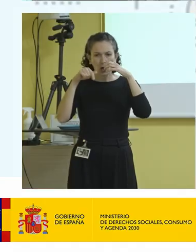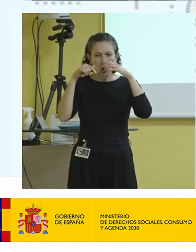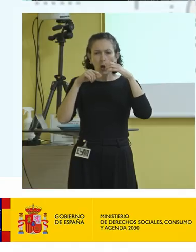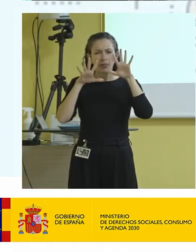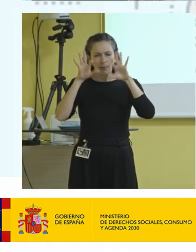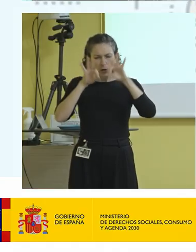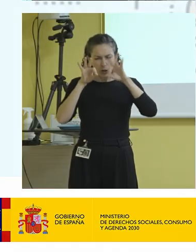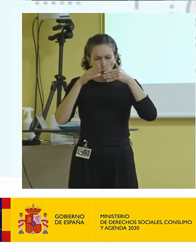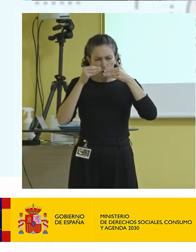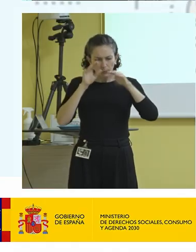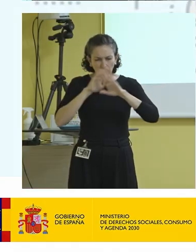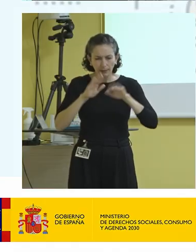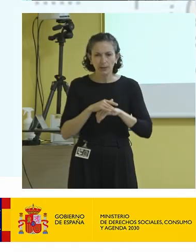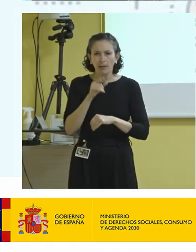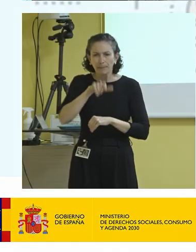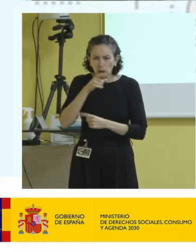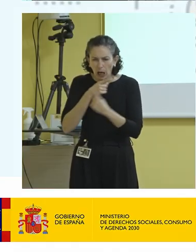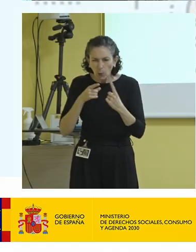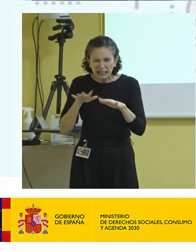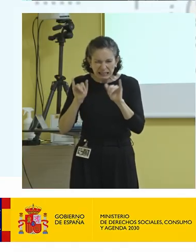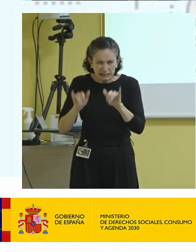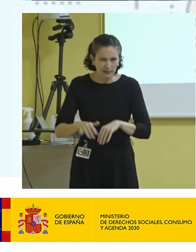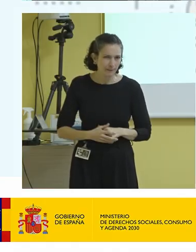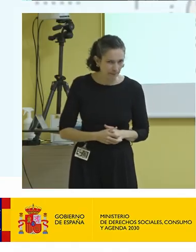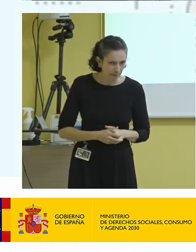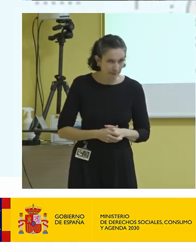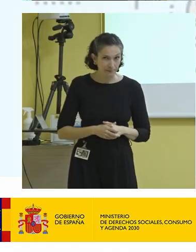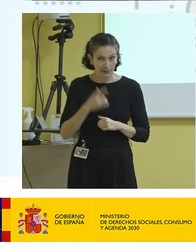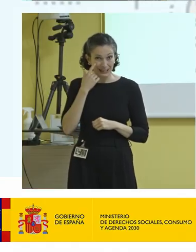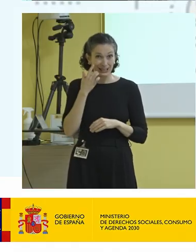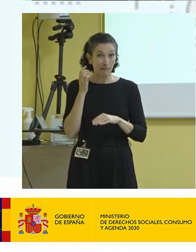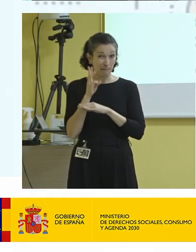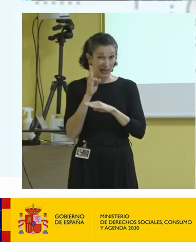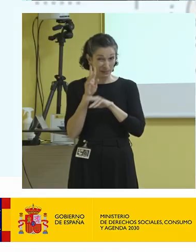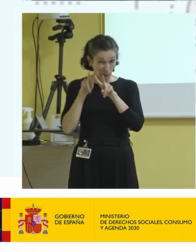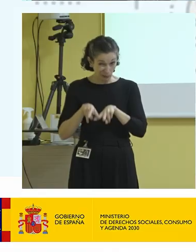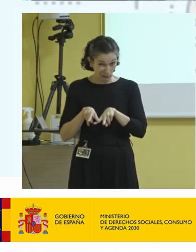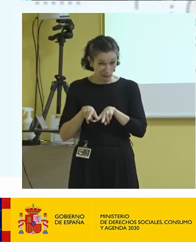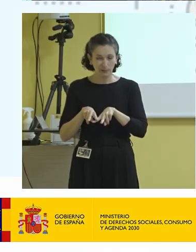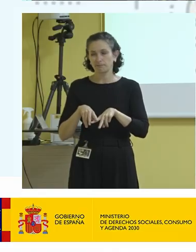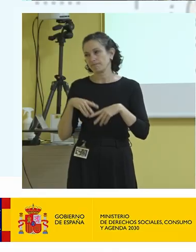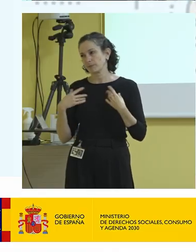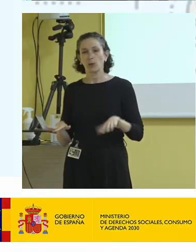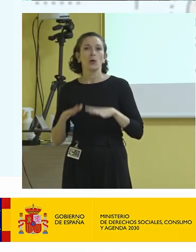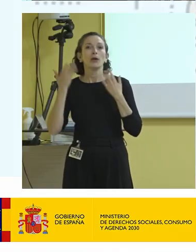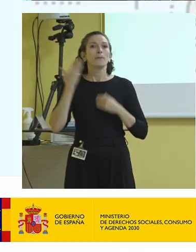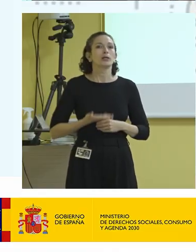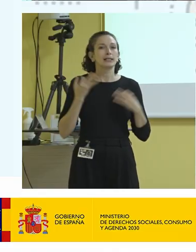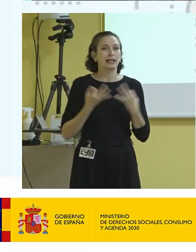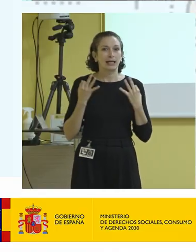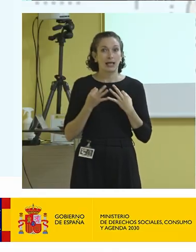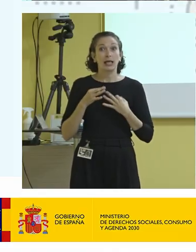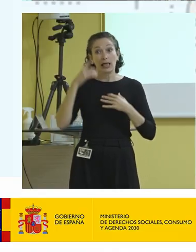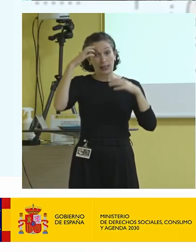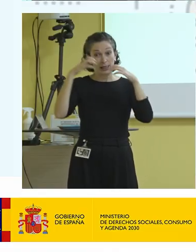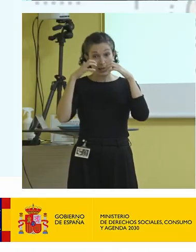cerebro. Tú dices, bueno, hay gente que ni eso, si te lo planteas fríamente. Si miras en el Parlamento, en fin. La clave de esto es que realmente un